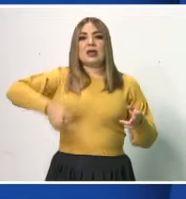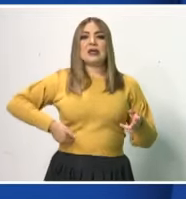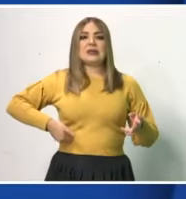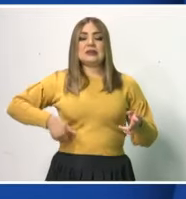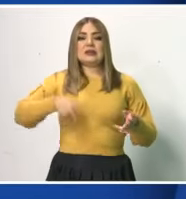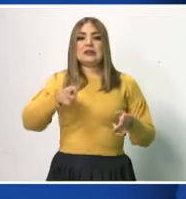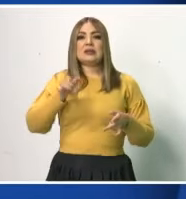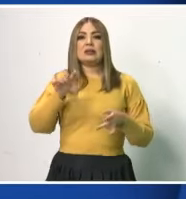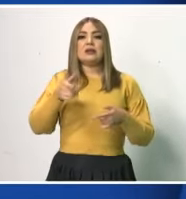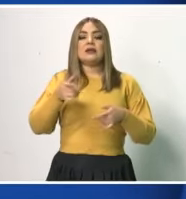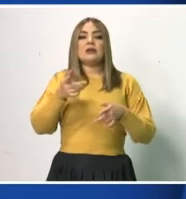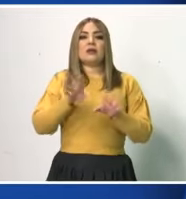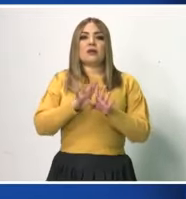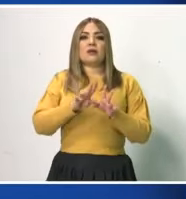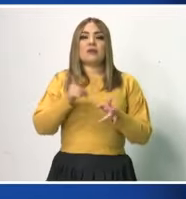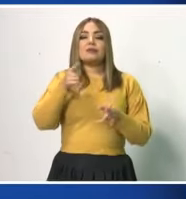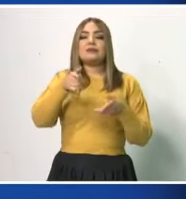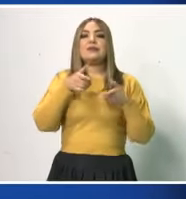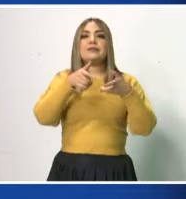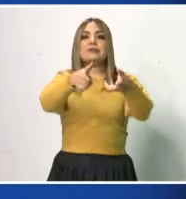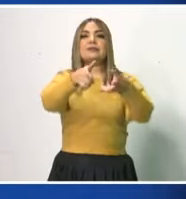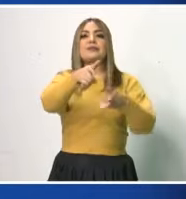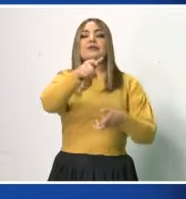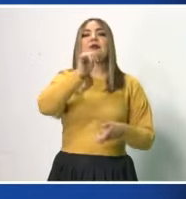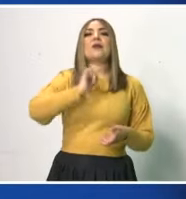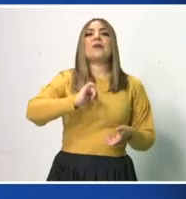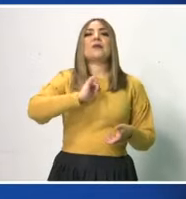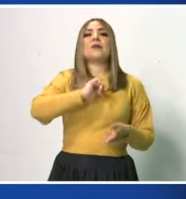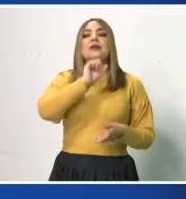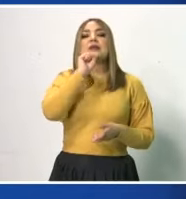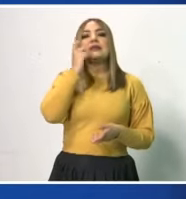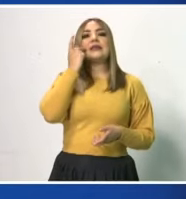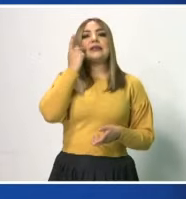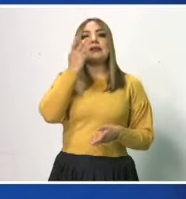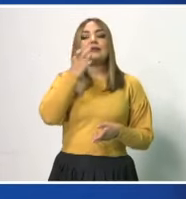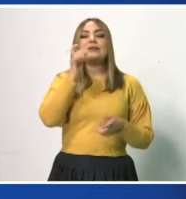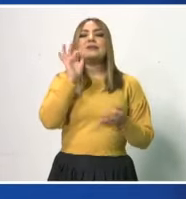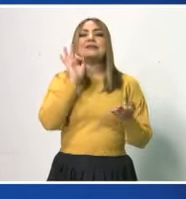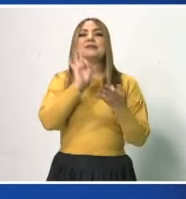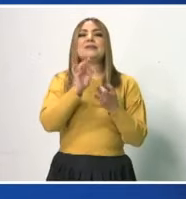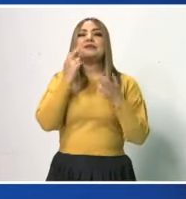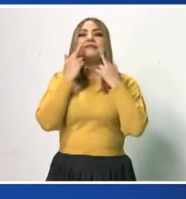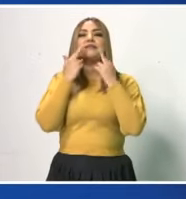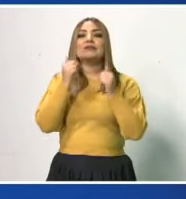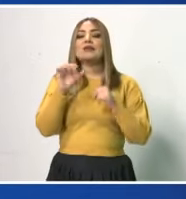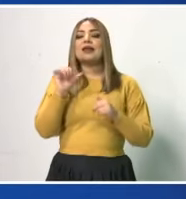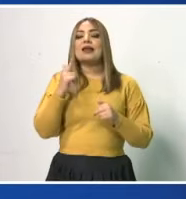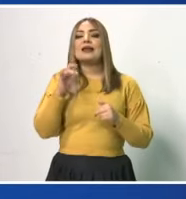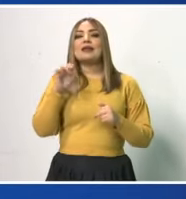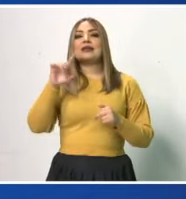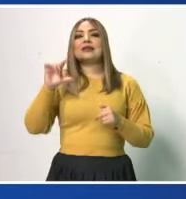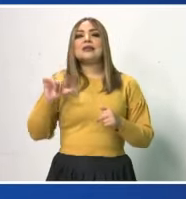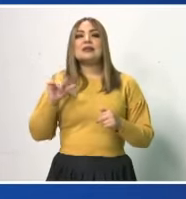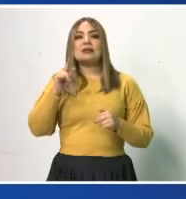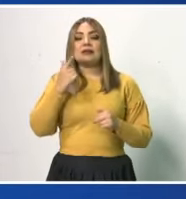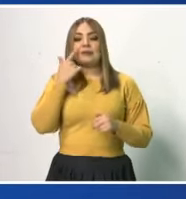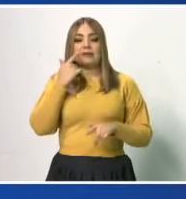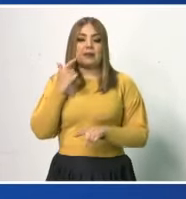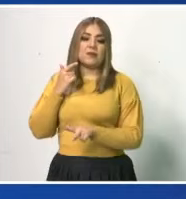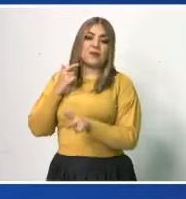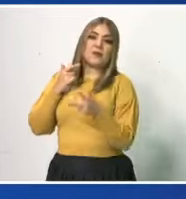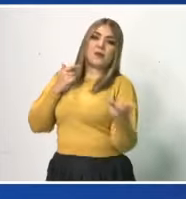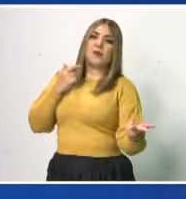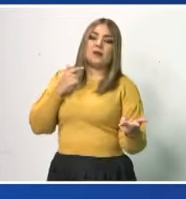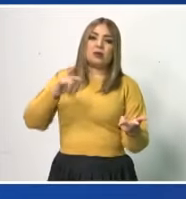automovilístico sobre la antigua carretera a San Pedro a la altura del Ejido águila según los primeros informes volcó sobre la vía y después